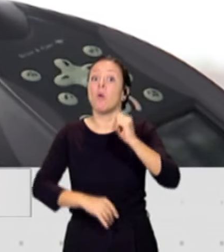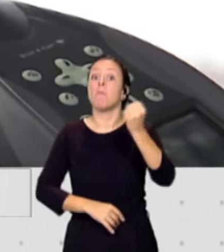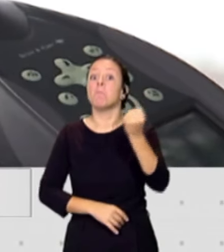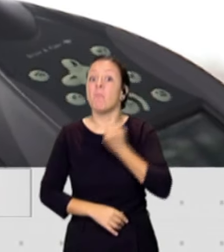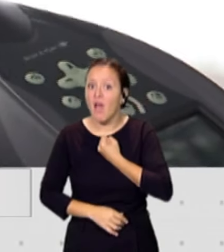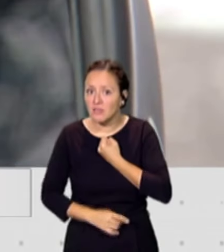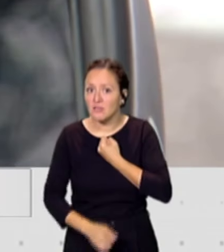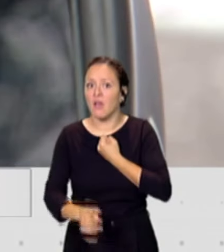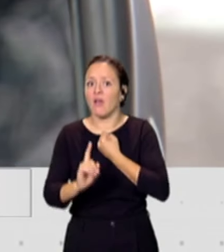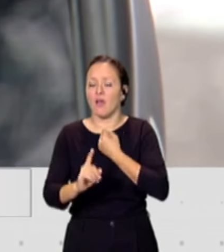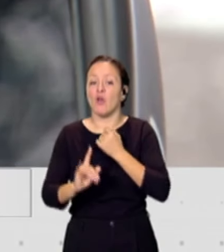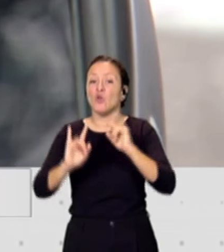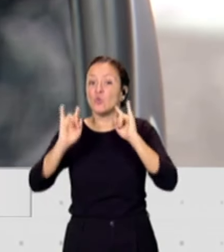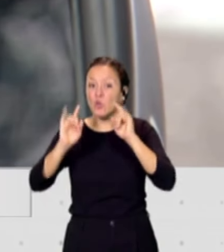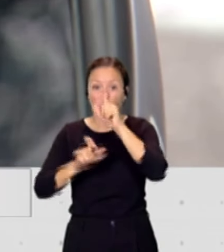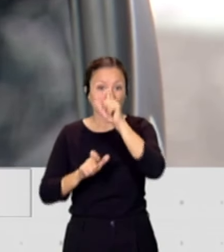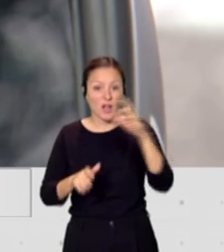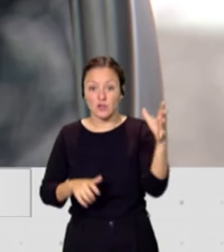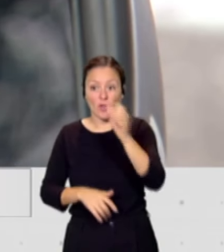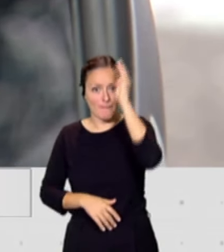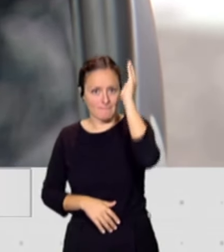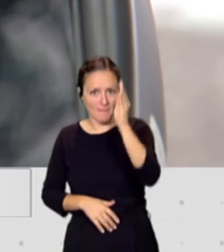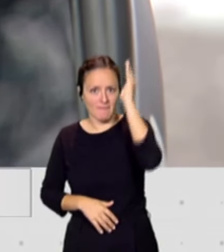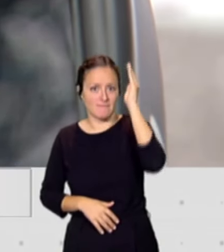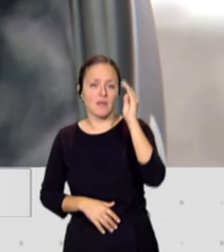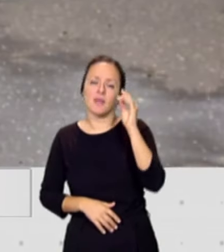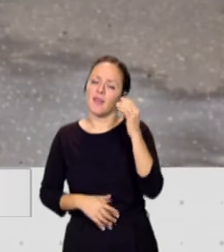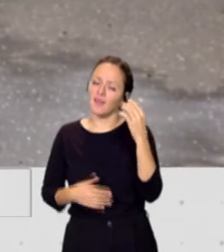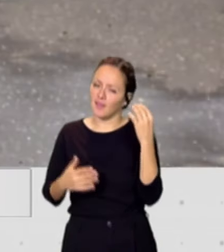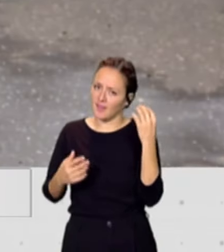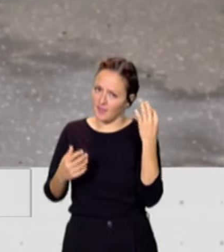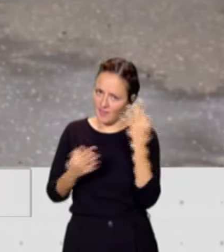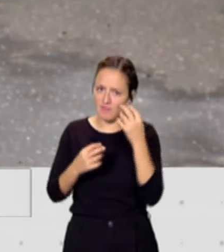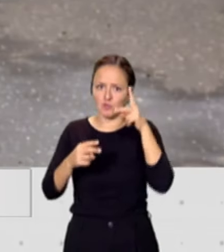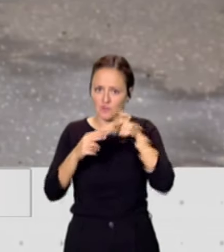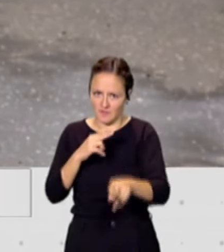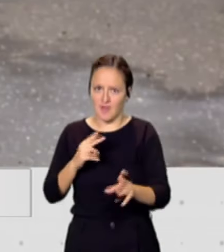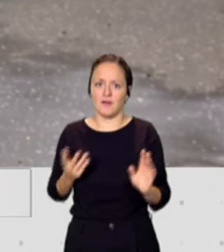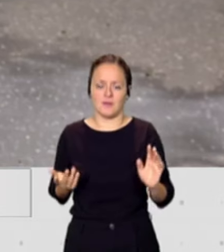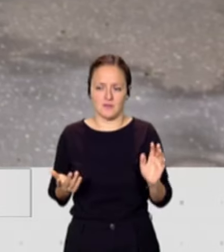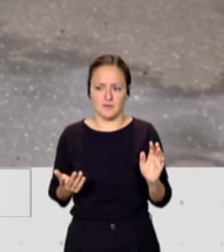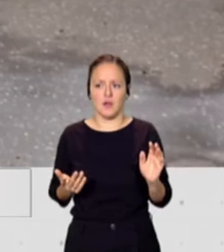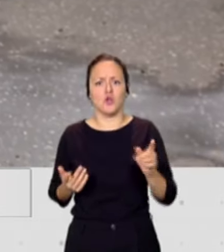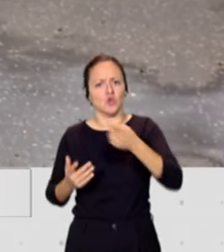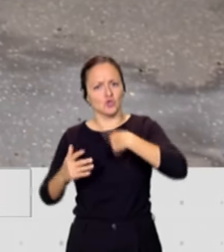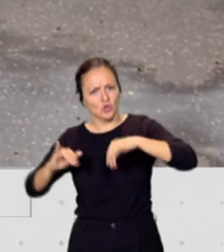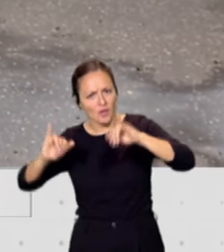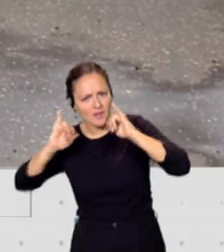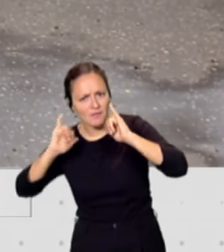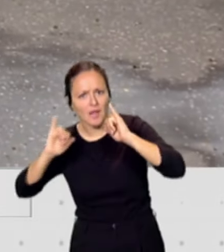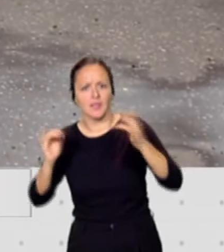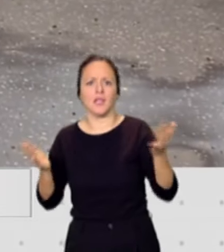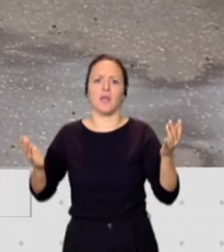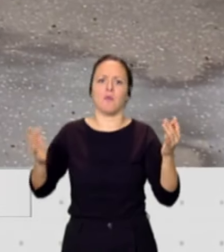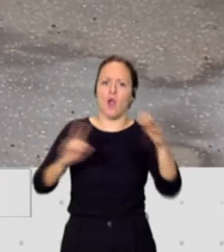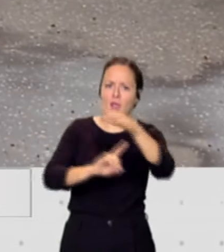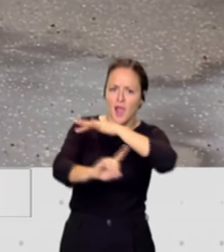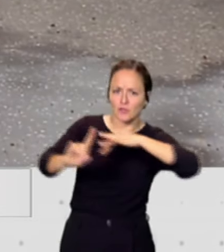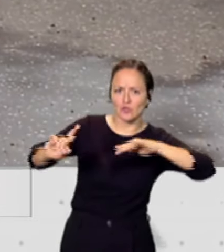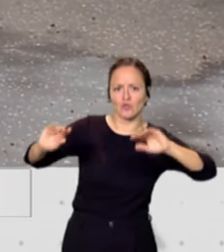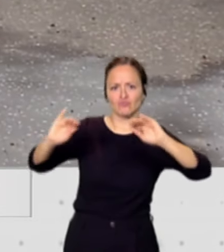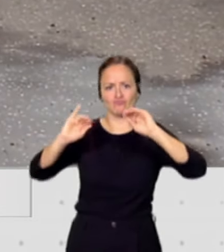perjudica a todo y que es necesario evitarlo podemos divir divertirnos gozar de nuestro entorno de